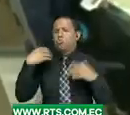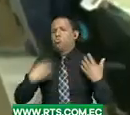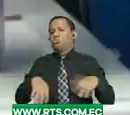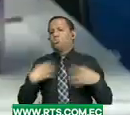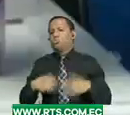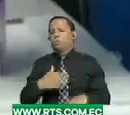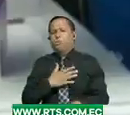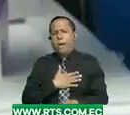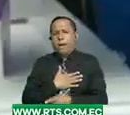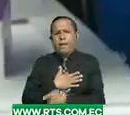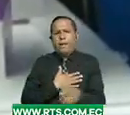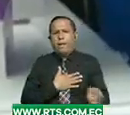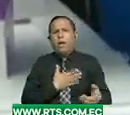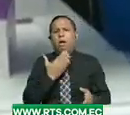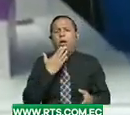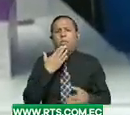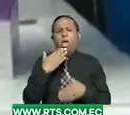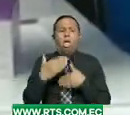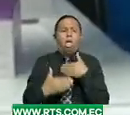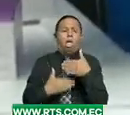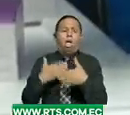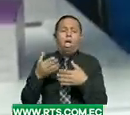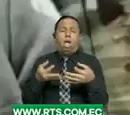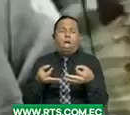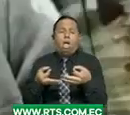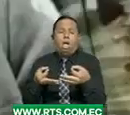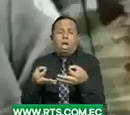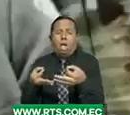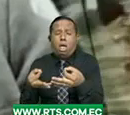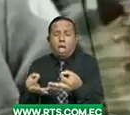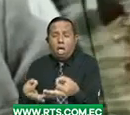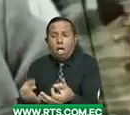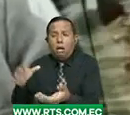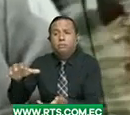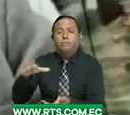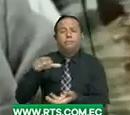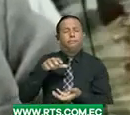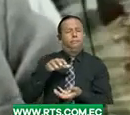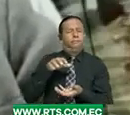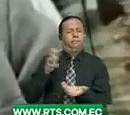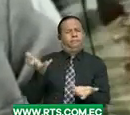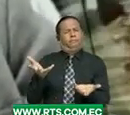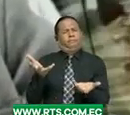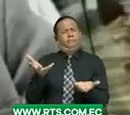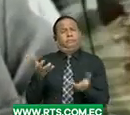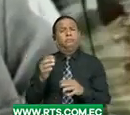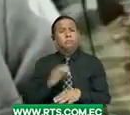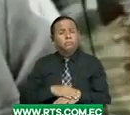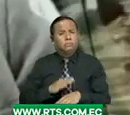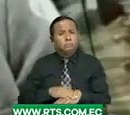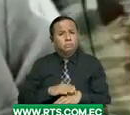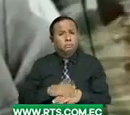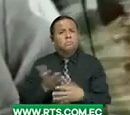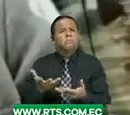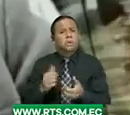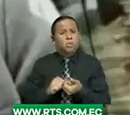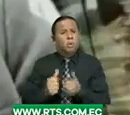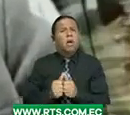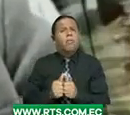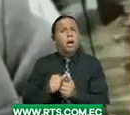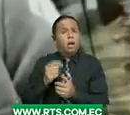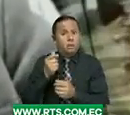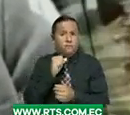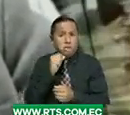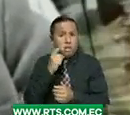por encima de la vida de los pacientes. Muchos de los problemas no son por falta de dinero o por cuestiones técnicas. En verdad son